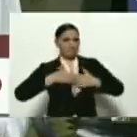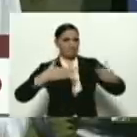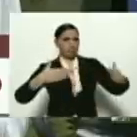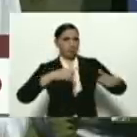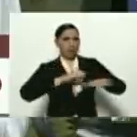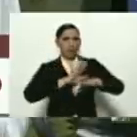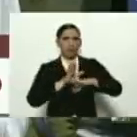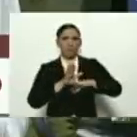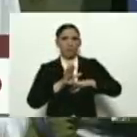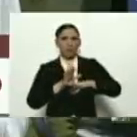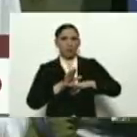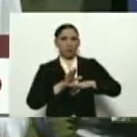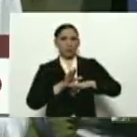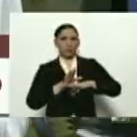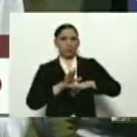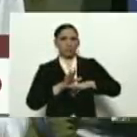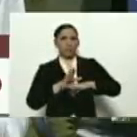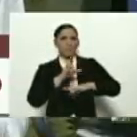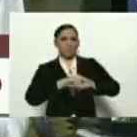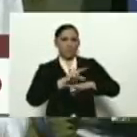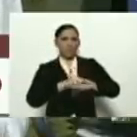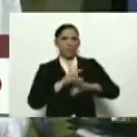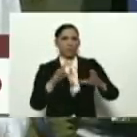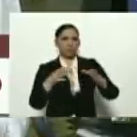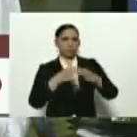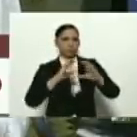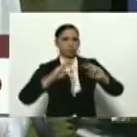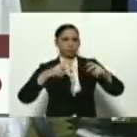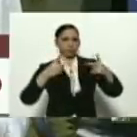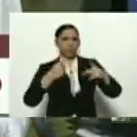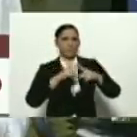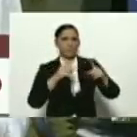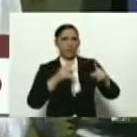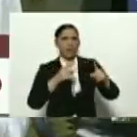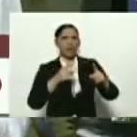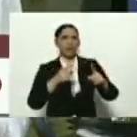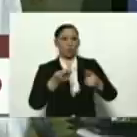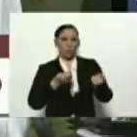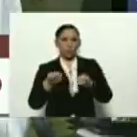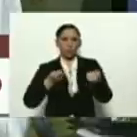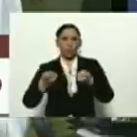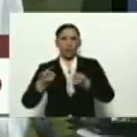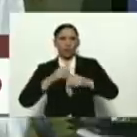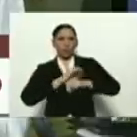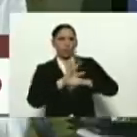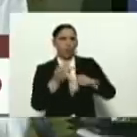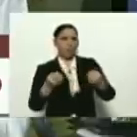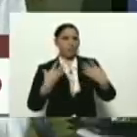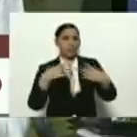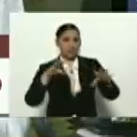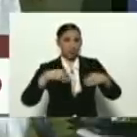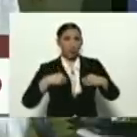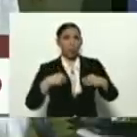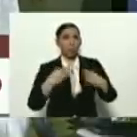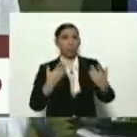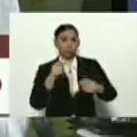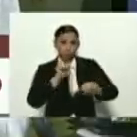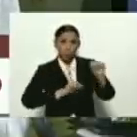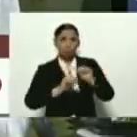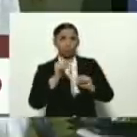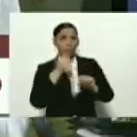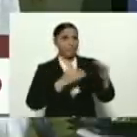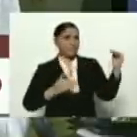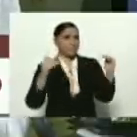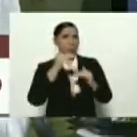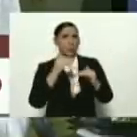ALBA un enfoque médico innovador para el manejo de la COVID-19. Que tome en cuenta la prevención y potenciación